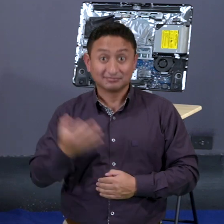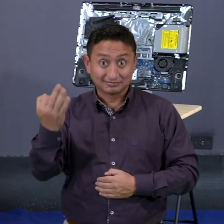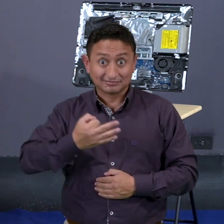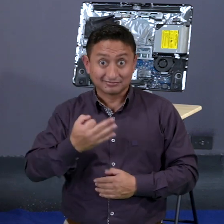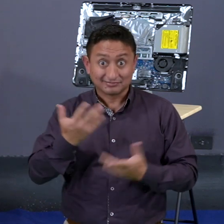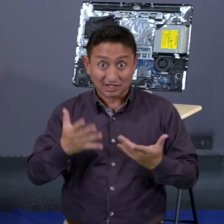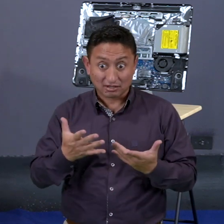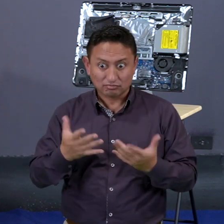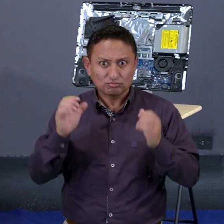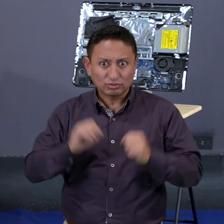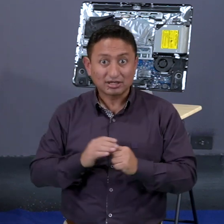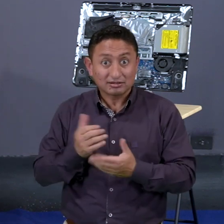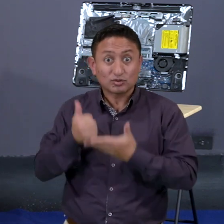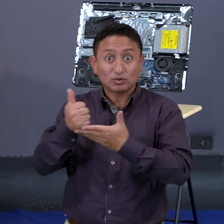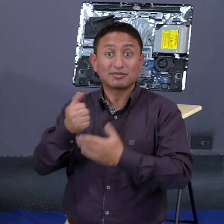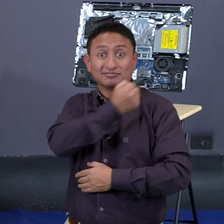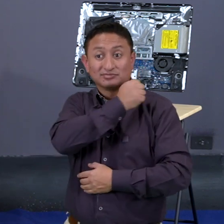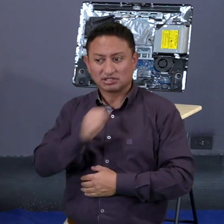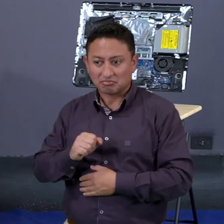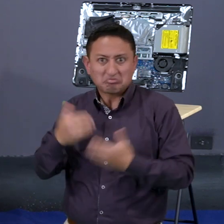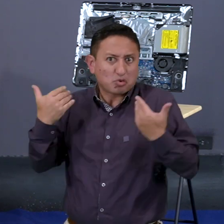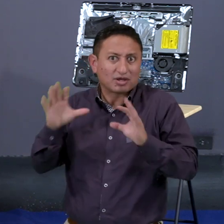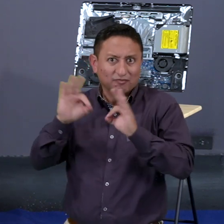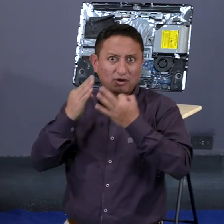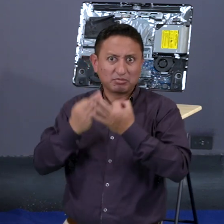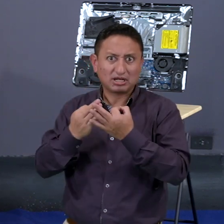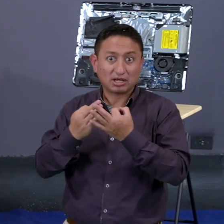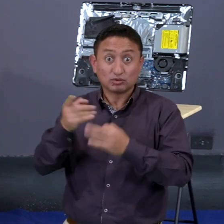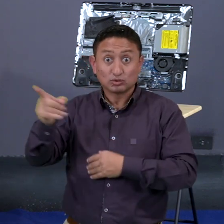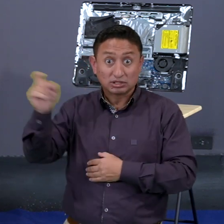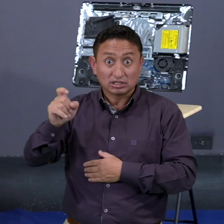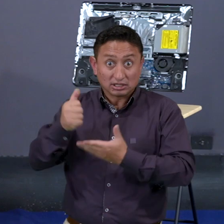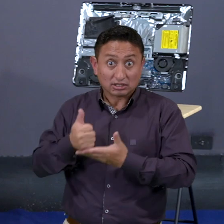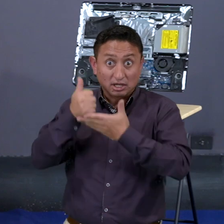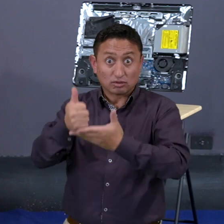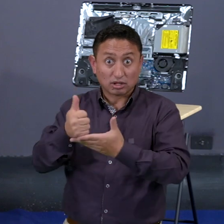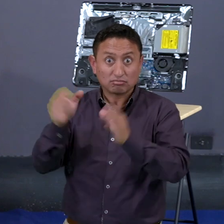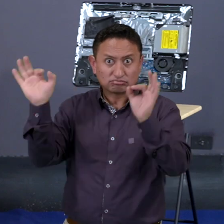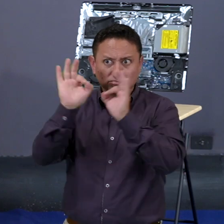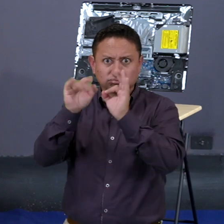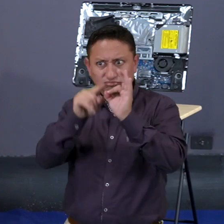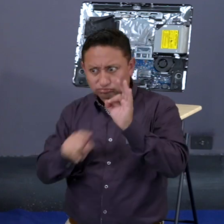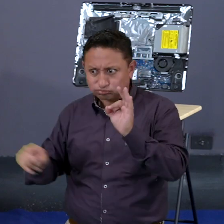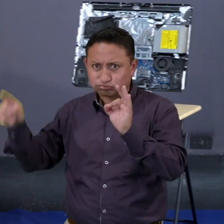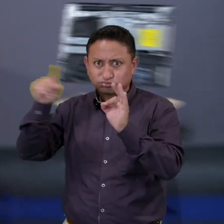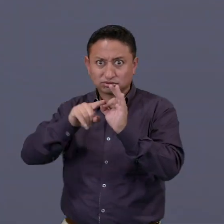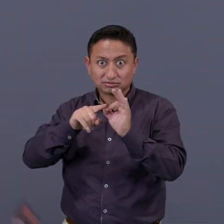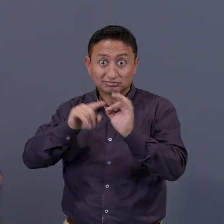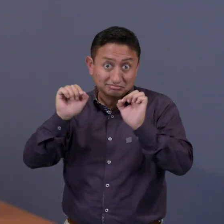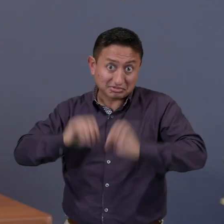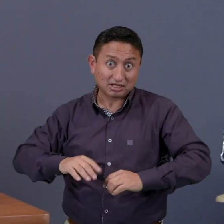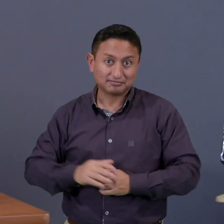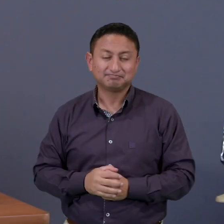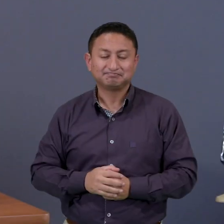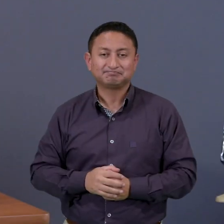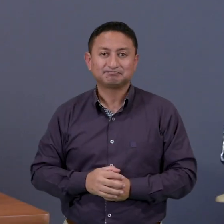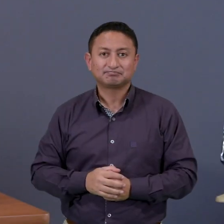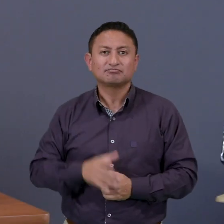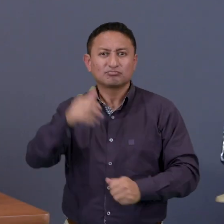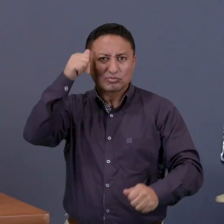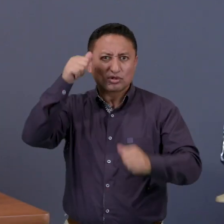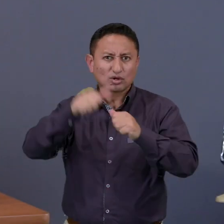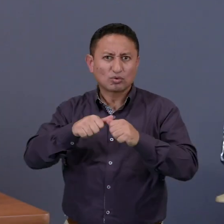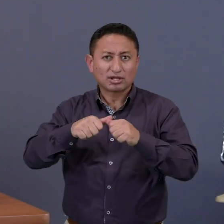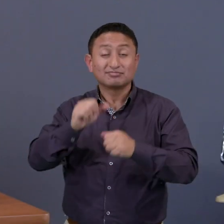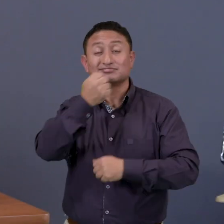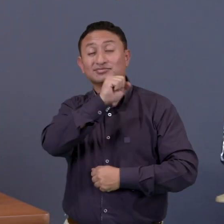Seguramente ahora podemos ayudar a Sisa o a cualquier familiar en caso que necesiten hacer una linterna eléctrica. Bien, recordemos